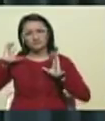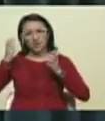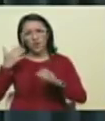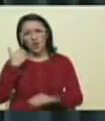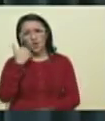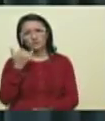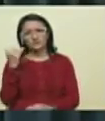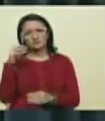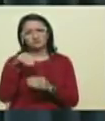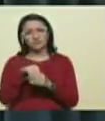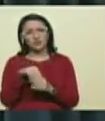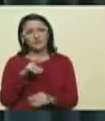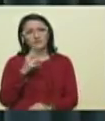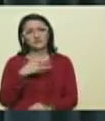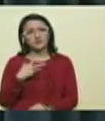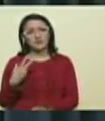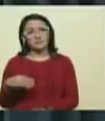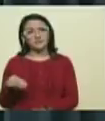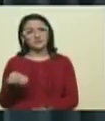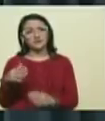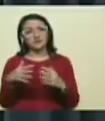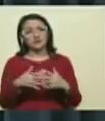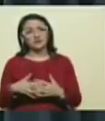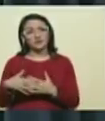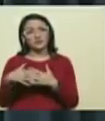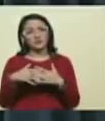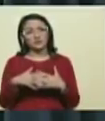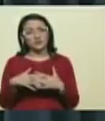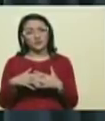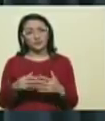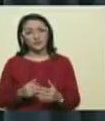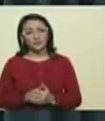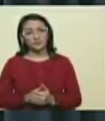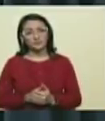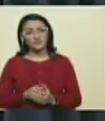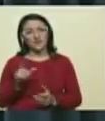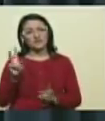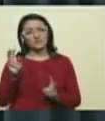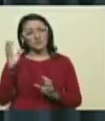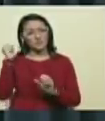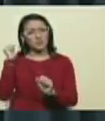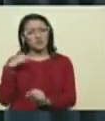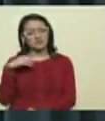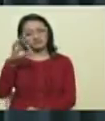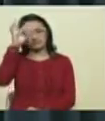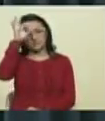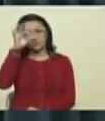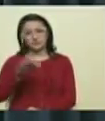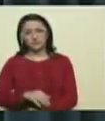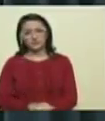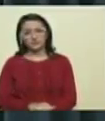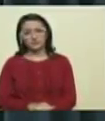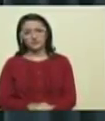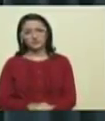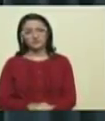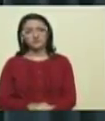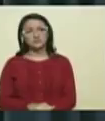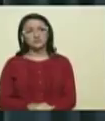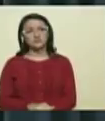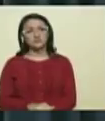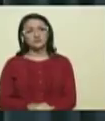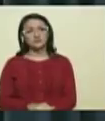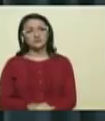grosera, injerencista, el vicepresidente de los Estados Unidos, Mike Pence. Pero en diplomacia, yo no sé nada de eso, Marco. Pero en